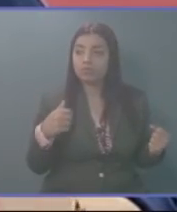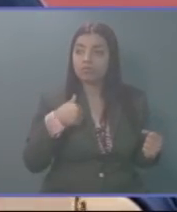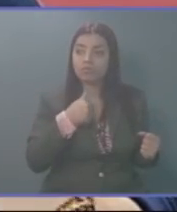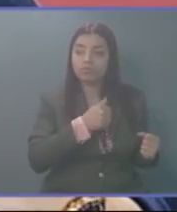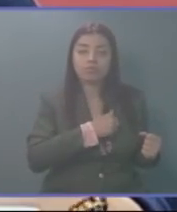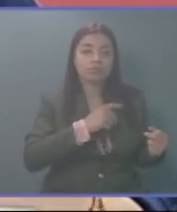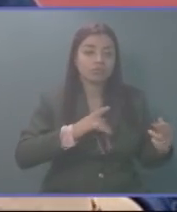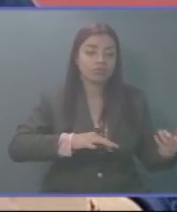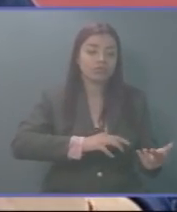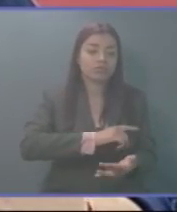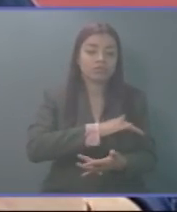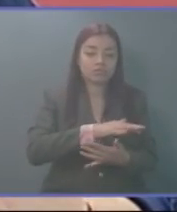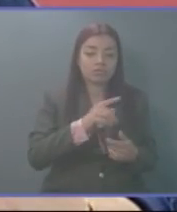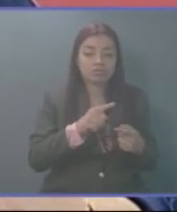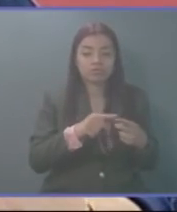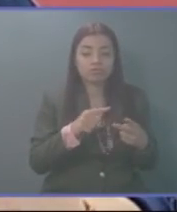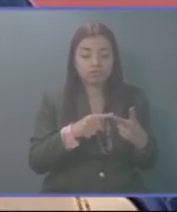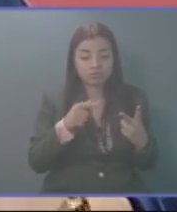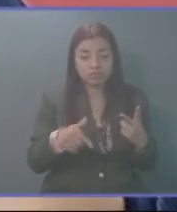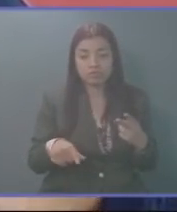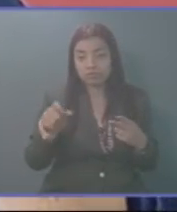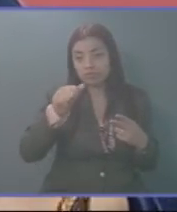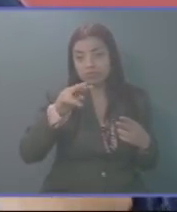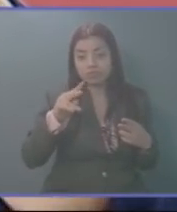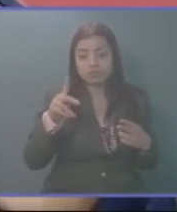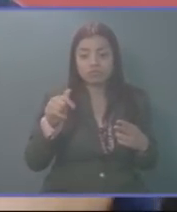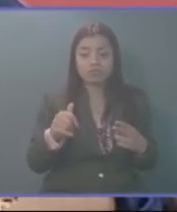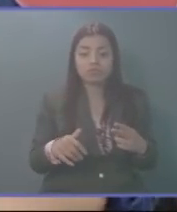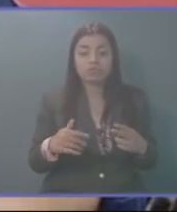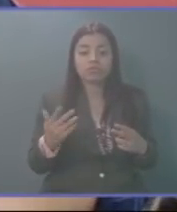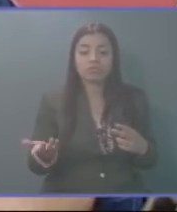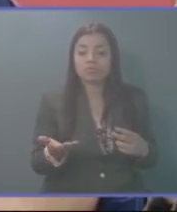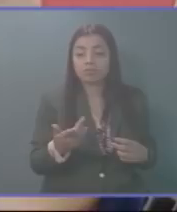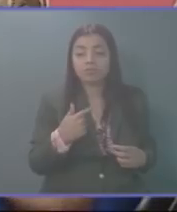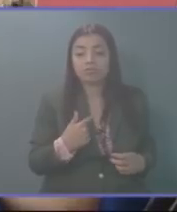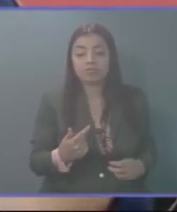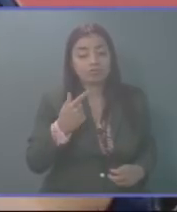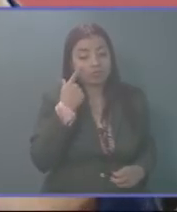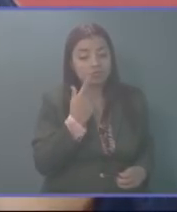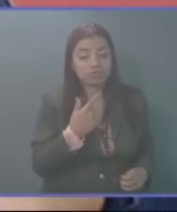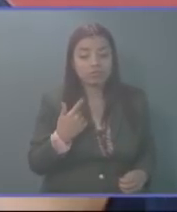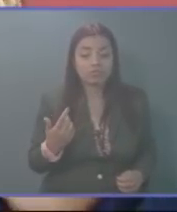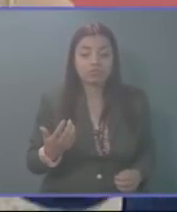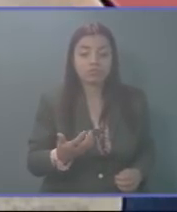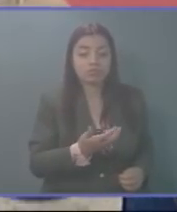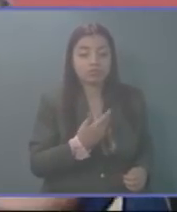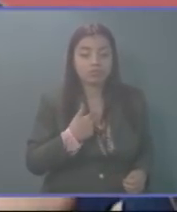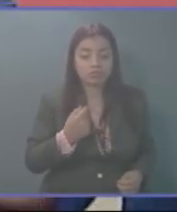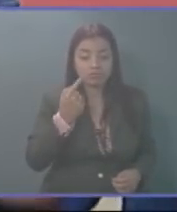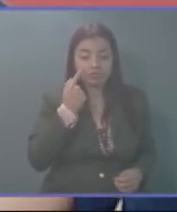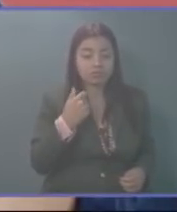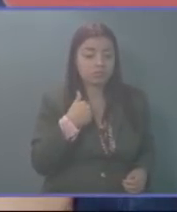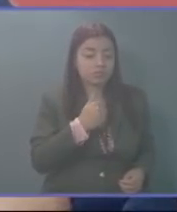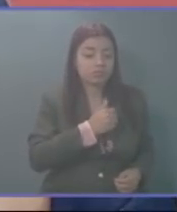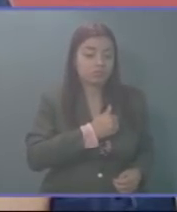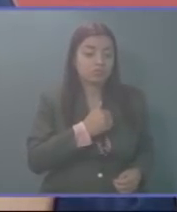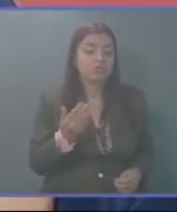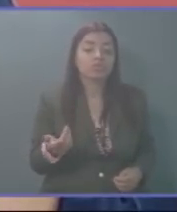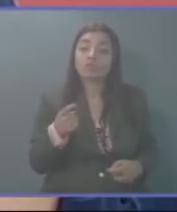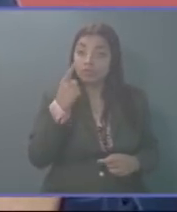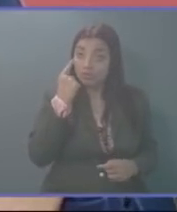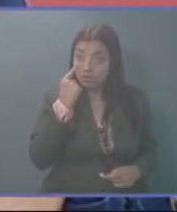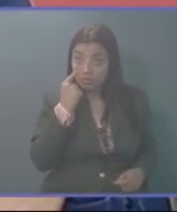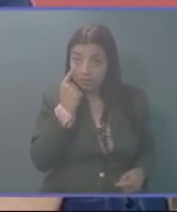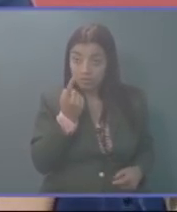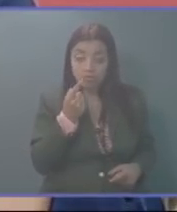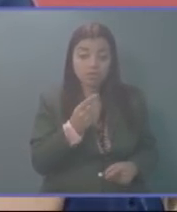Medio Ambiente, de ANDA, hicieran toma de muestras y nosotros como ministerio vigilar que se hiciera